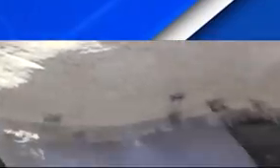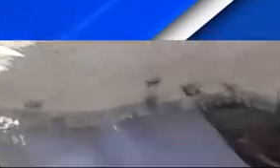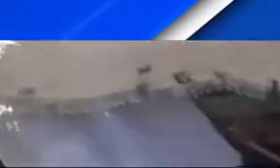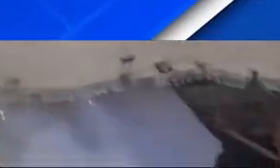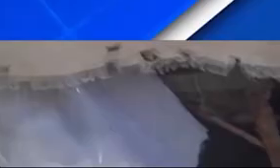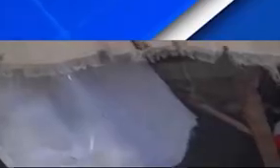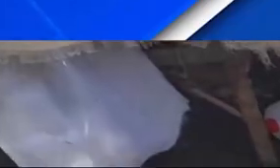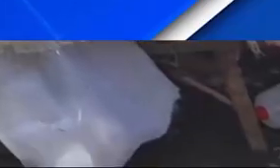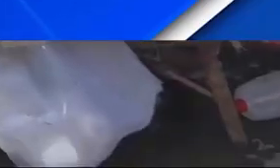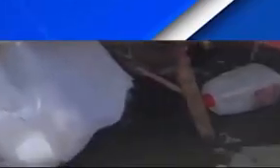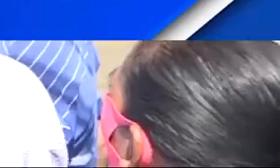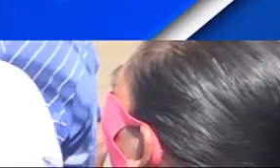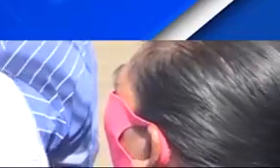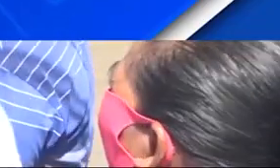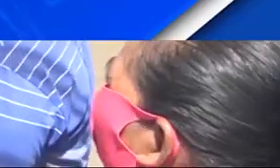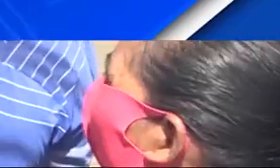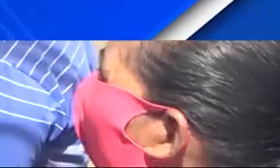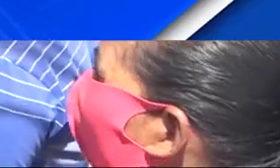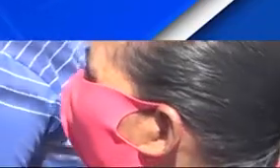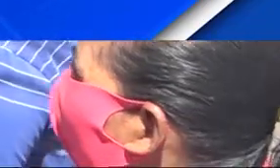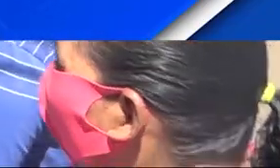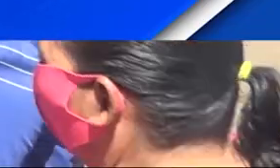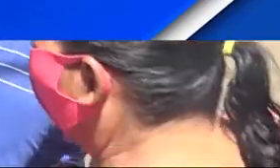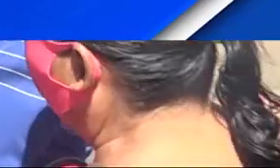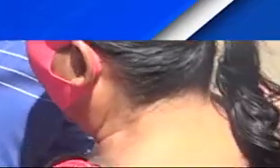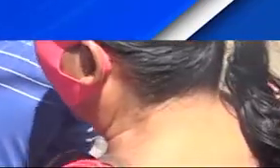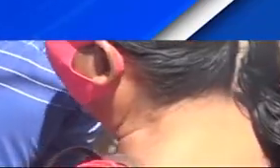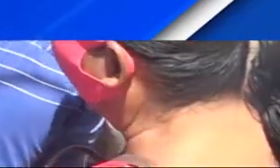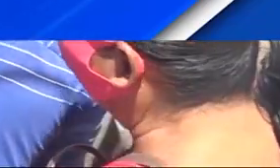combatiendo la pandemia del COVID-19.